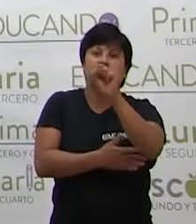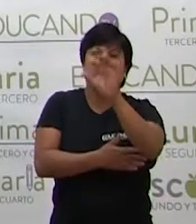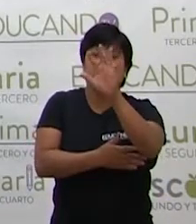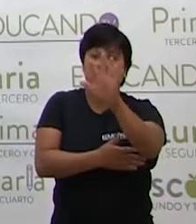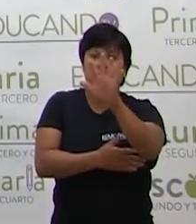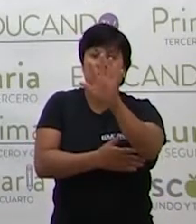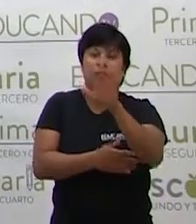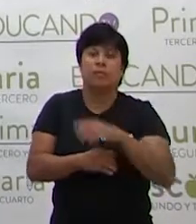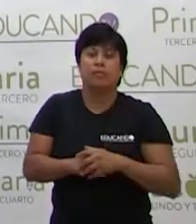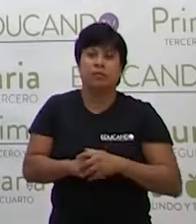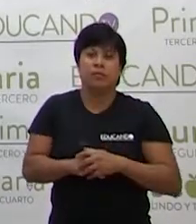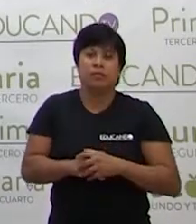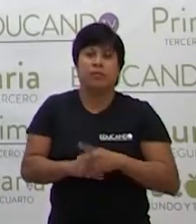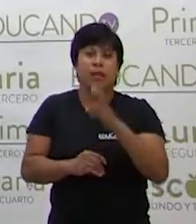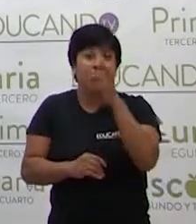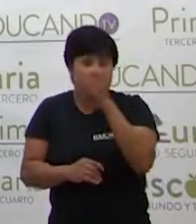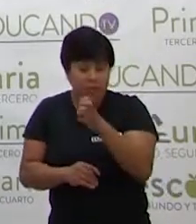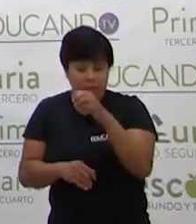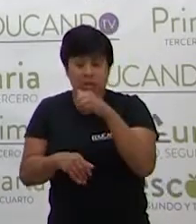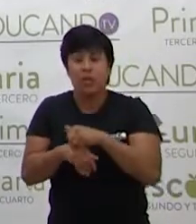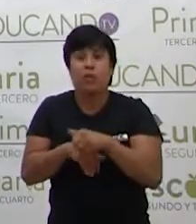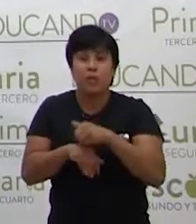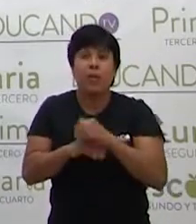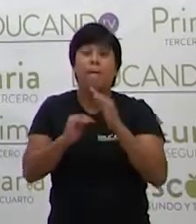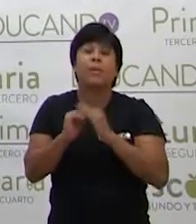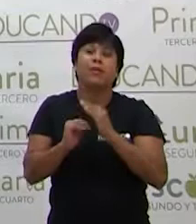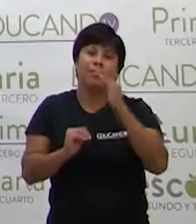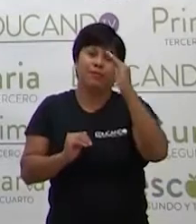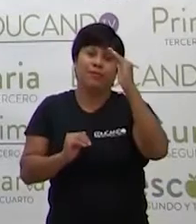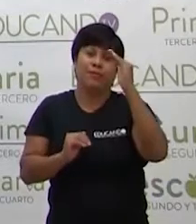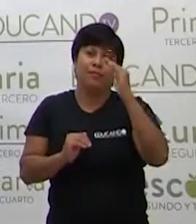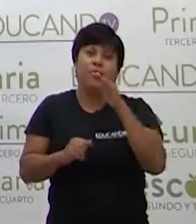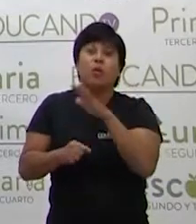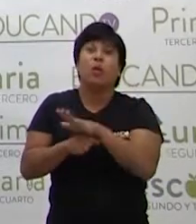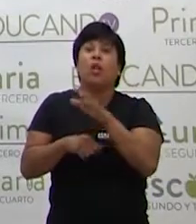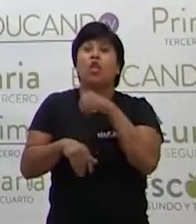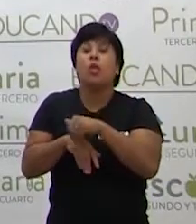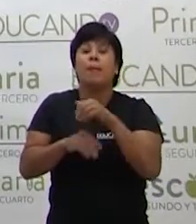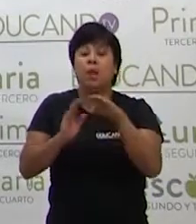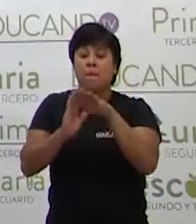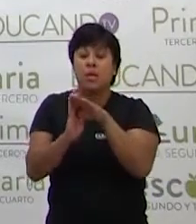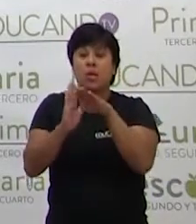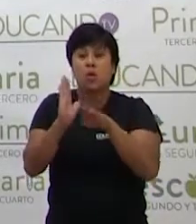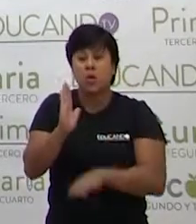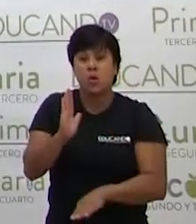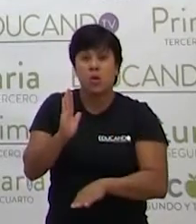81.365. Ese sería mi número mayor. ¿Pero cuál sería mi número menor?